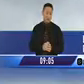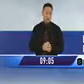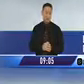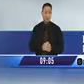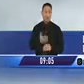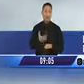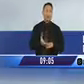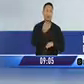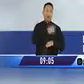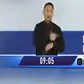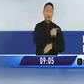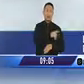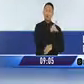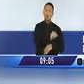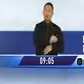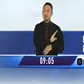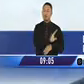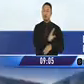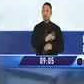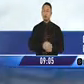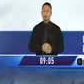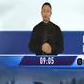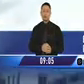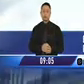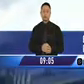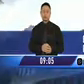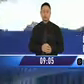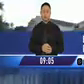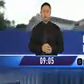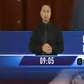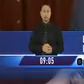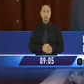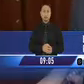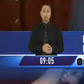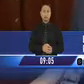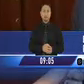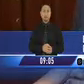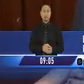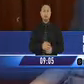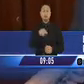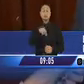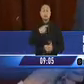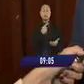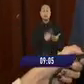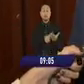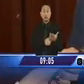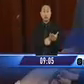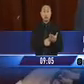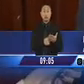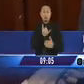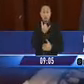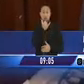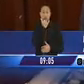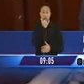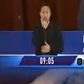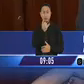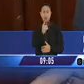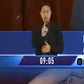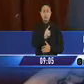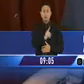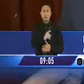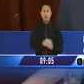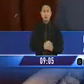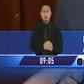pero que en ese entonces esta fuerza política la rechazó s en el análisis no está mala no vemos un tema